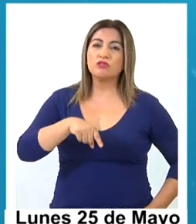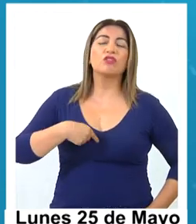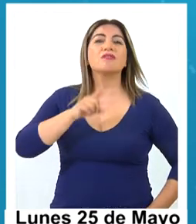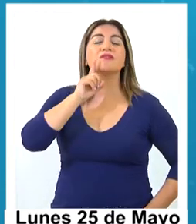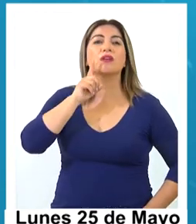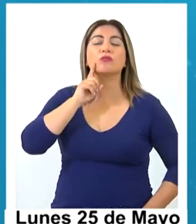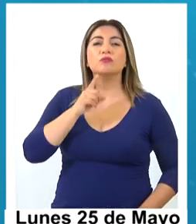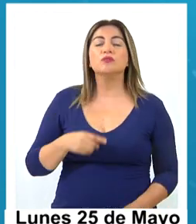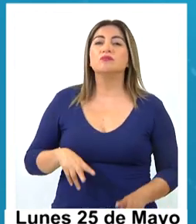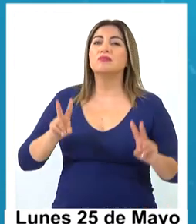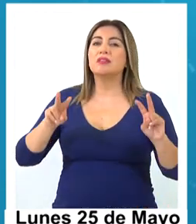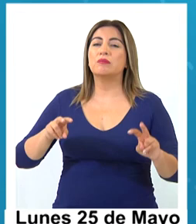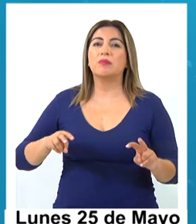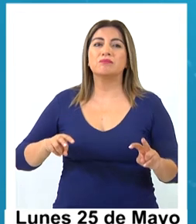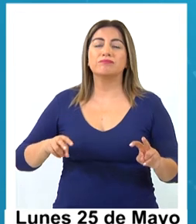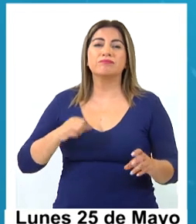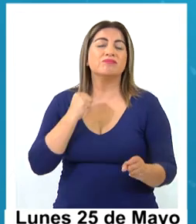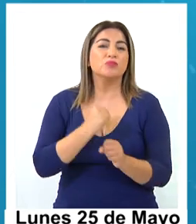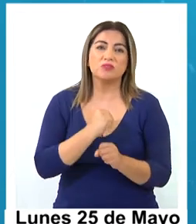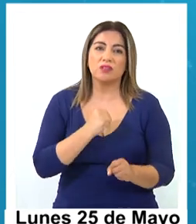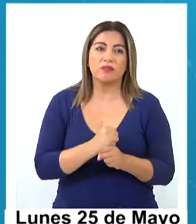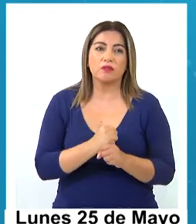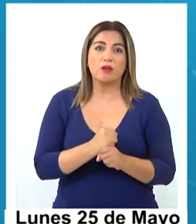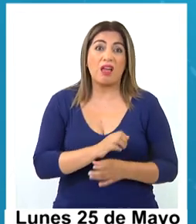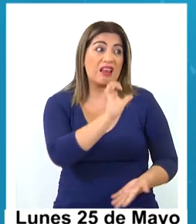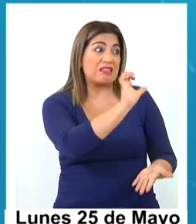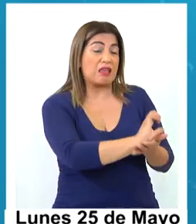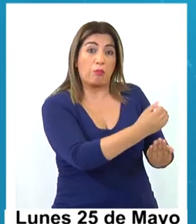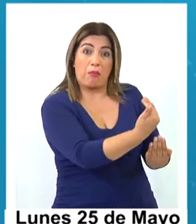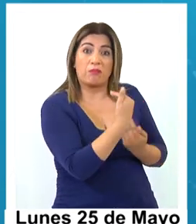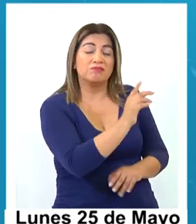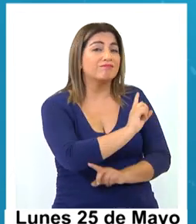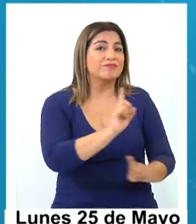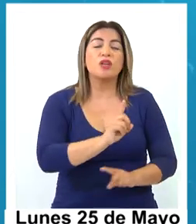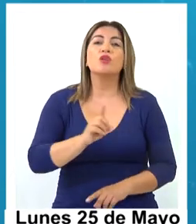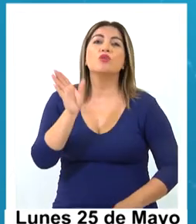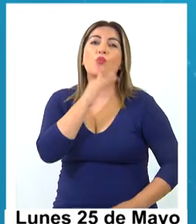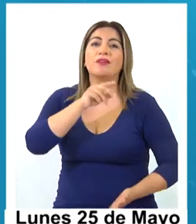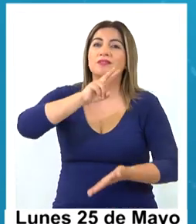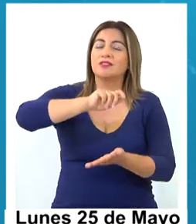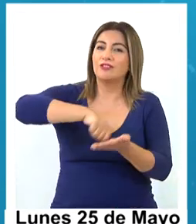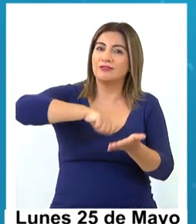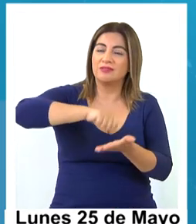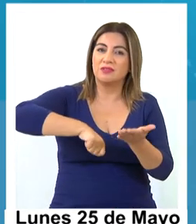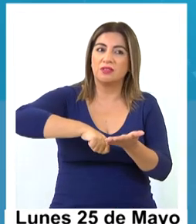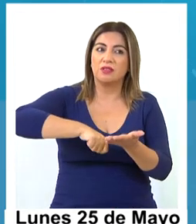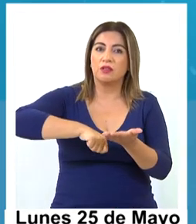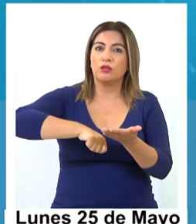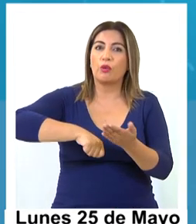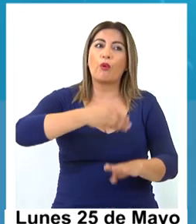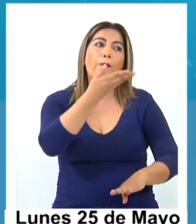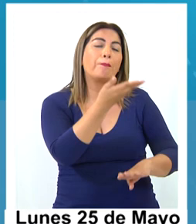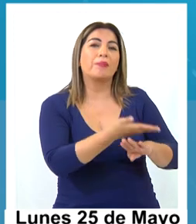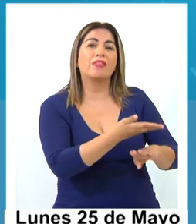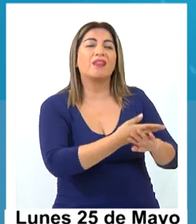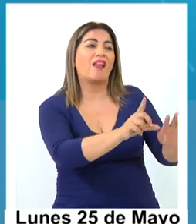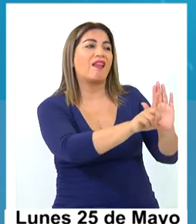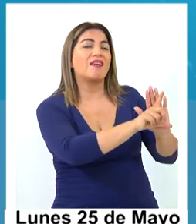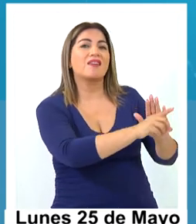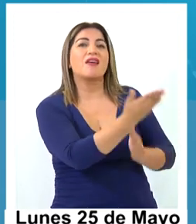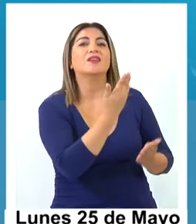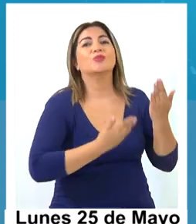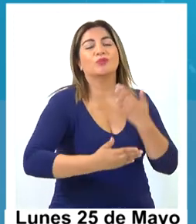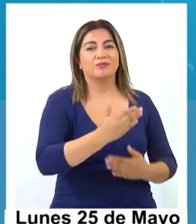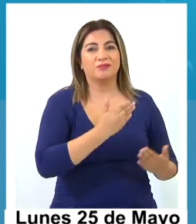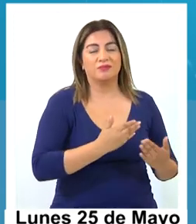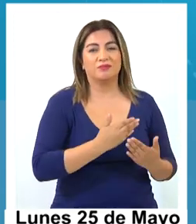trabajar y tener una relación laboral entonces no tienes ningún beneficio del estado y como no hay contrato no se puede apelar a la ley de protección